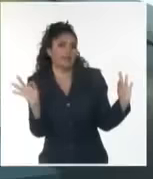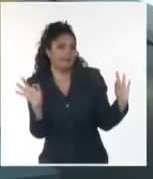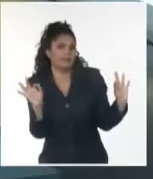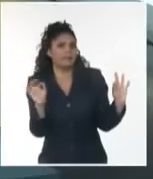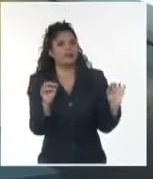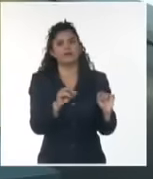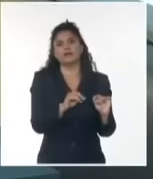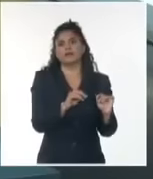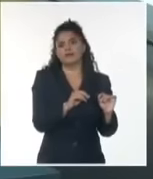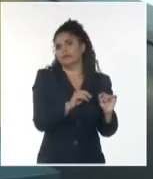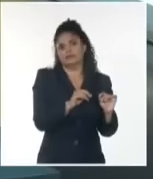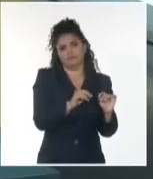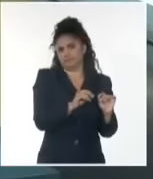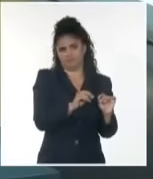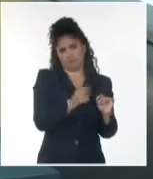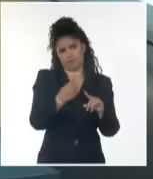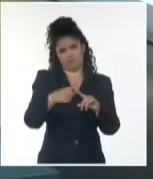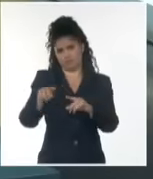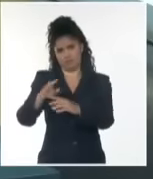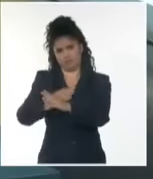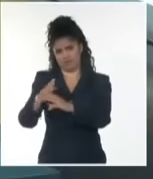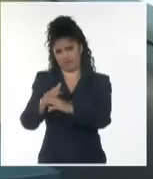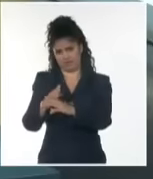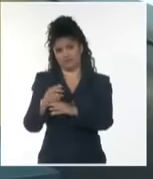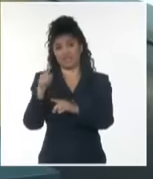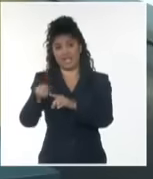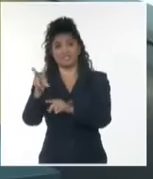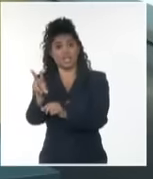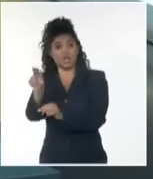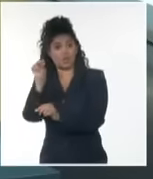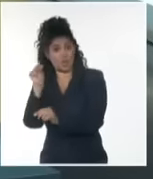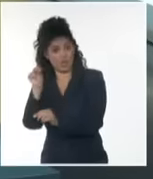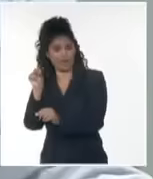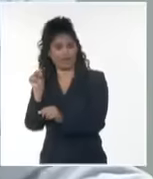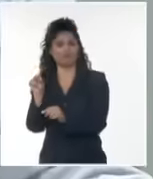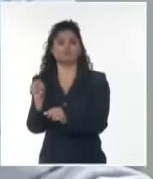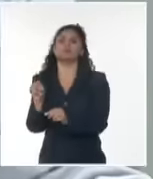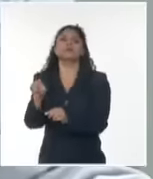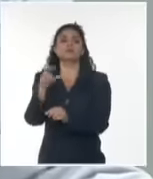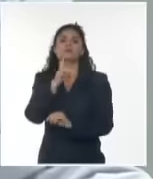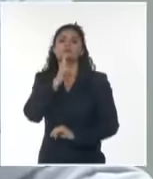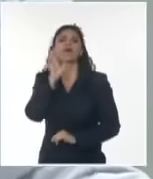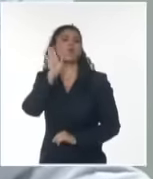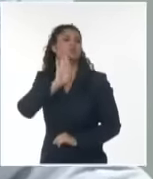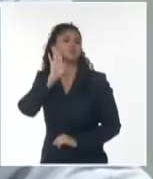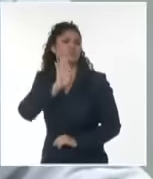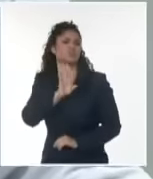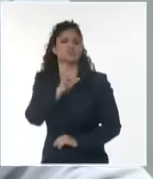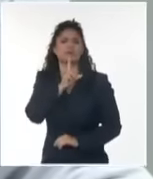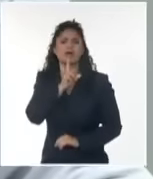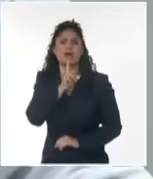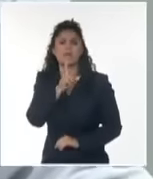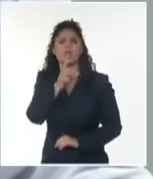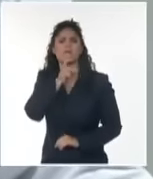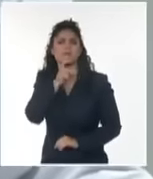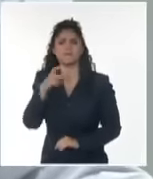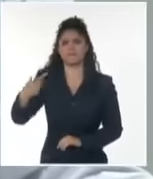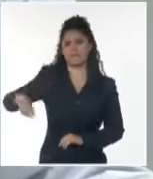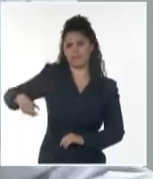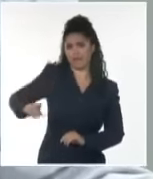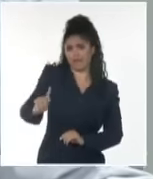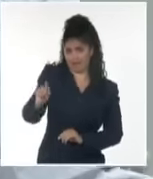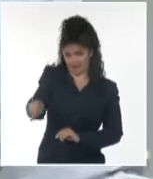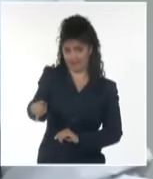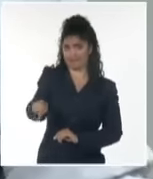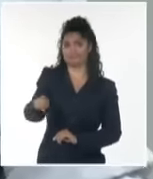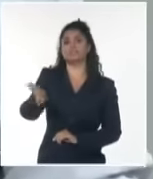la vivienda. No, el cule se cría en los exteriores, en aguas del bañales, en aguas contaminadas. Por lo tanto, su control requiere